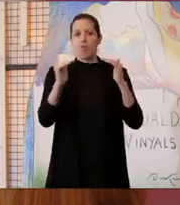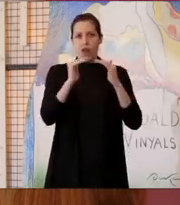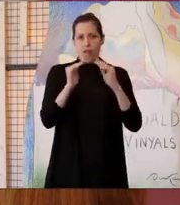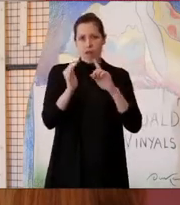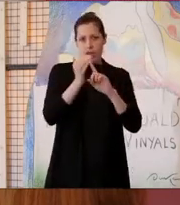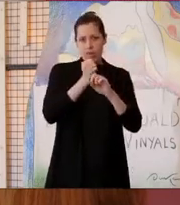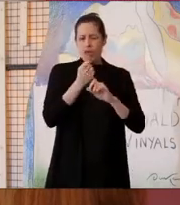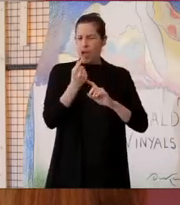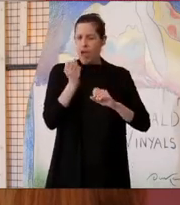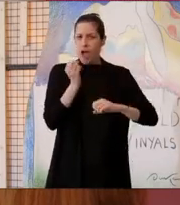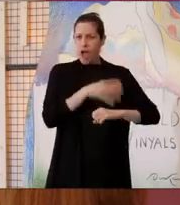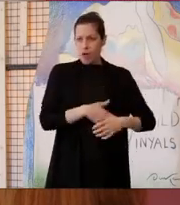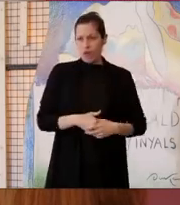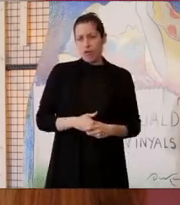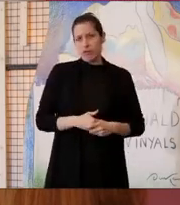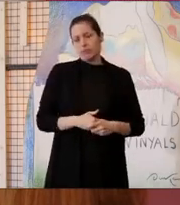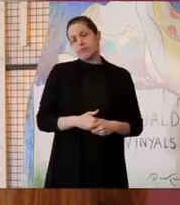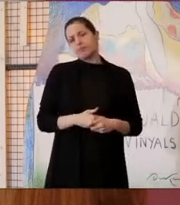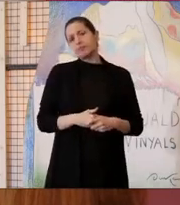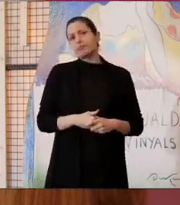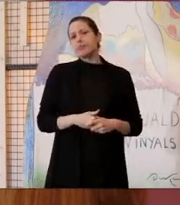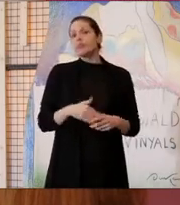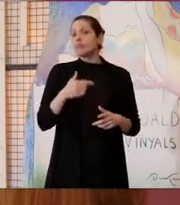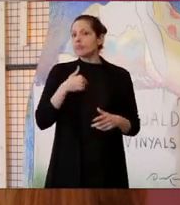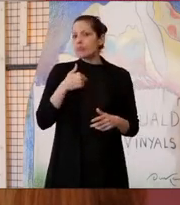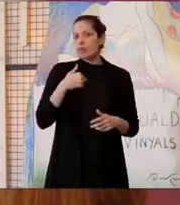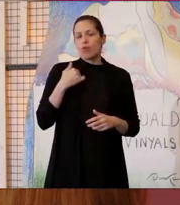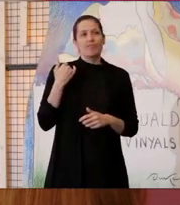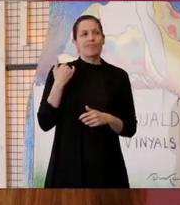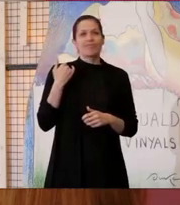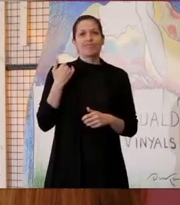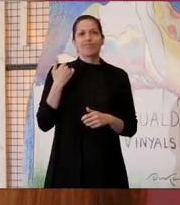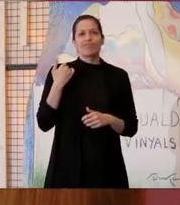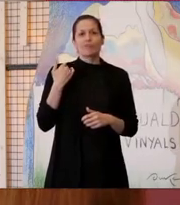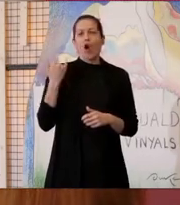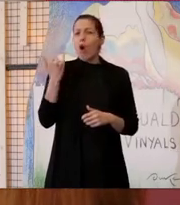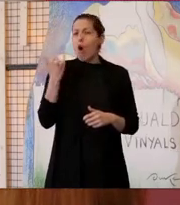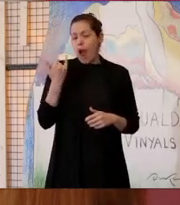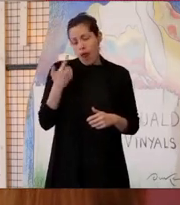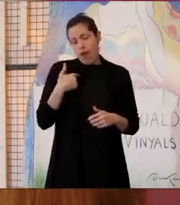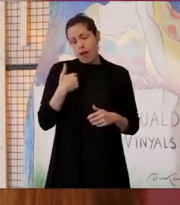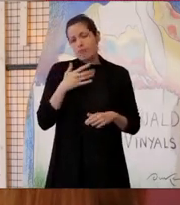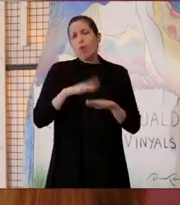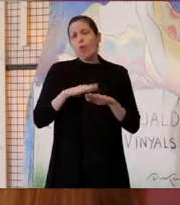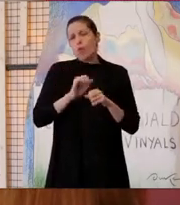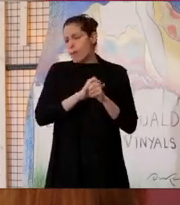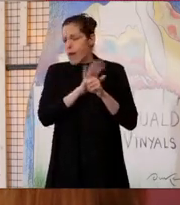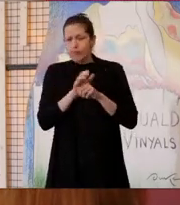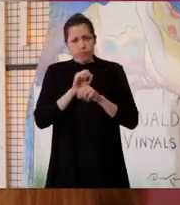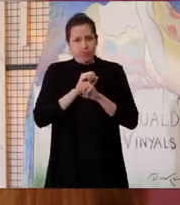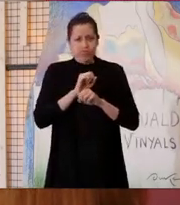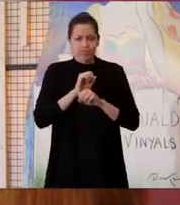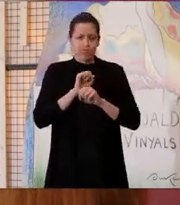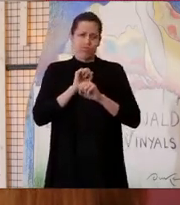con la pandemia y todo lo que ha habido que hacer pero me hubiese gustado muchísimo hacer un estudio de cuánto dinero ahorraría la inversión